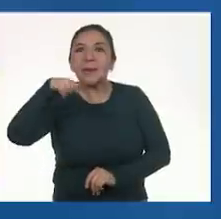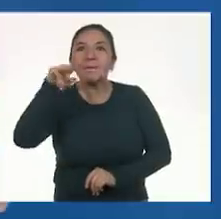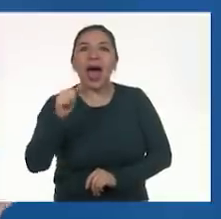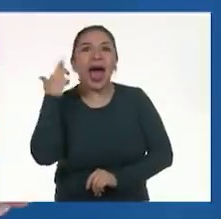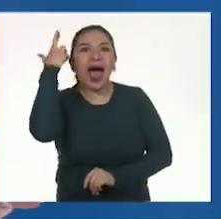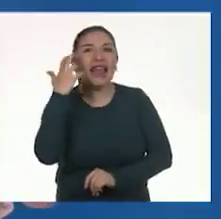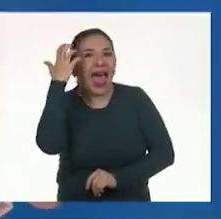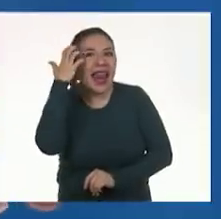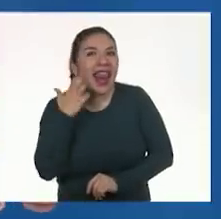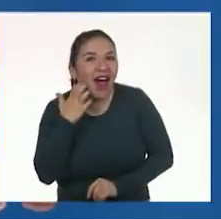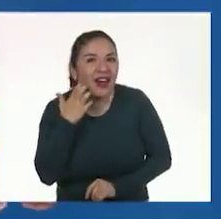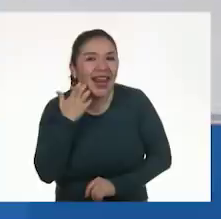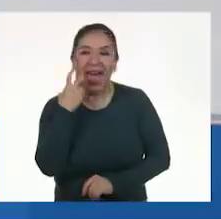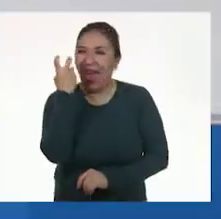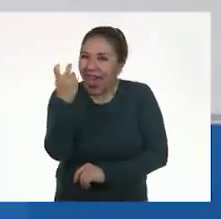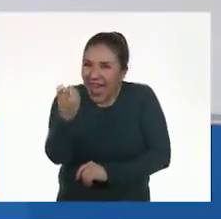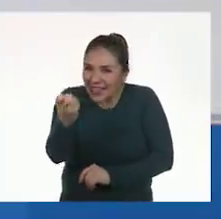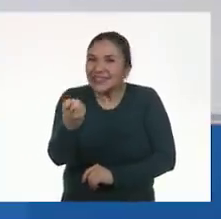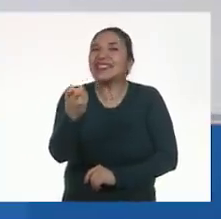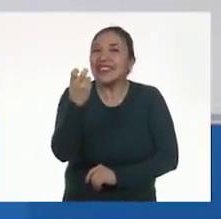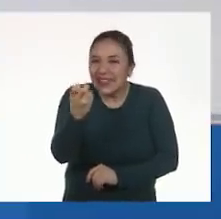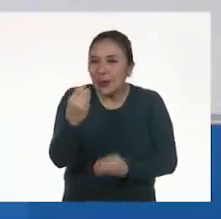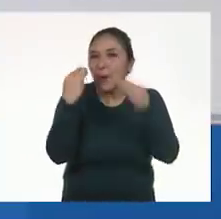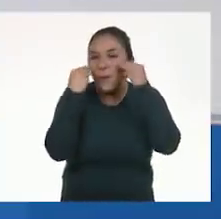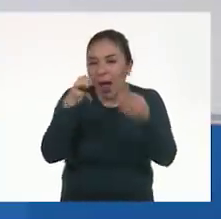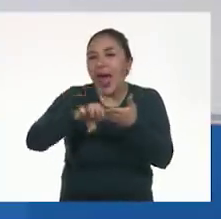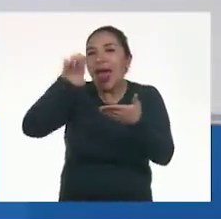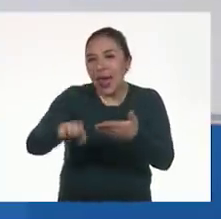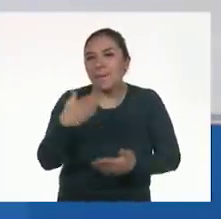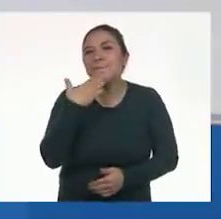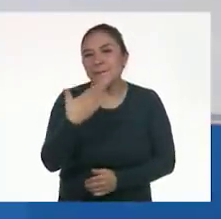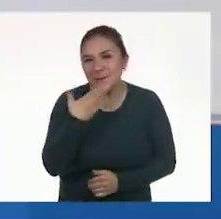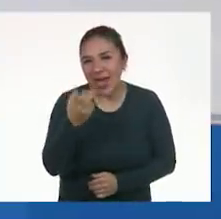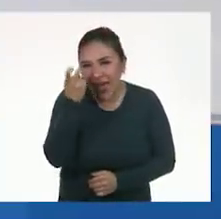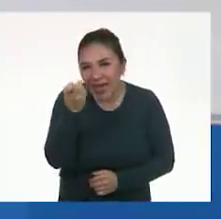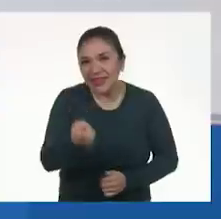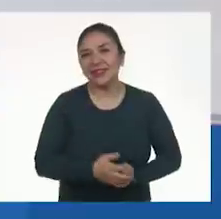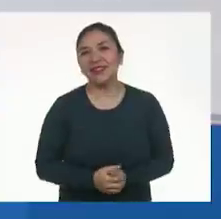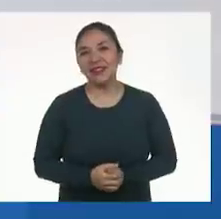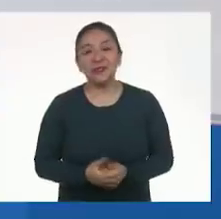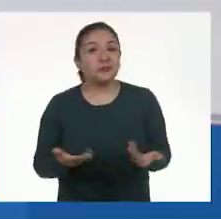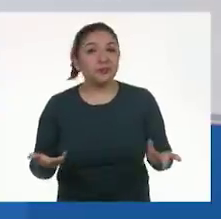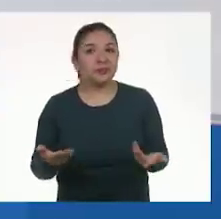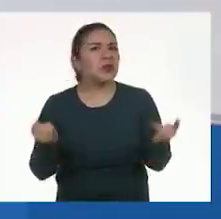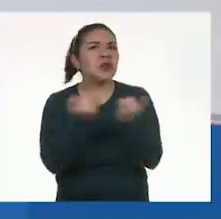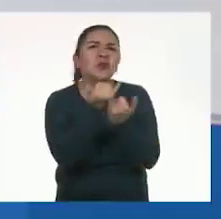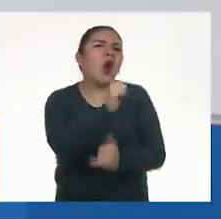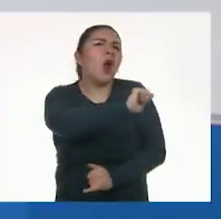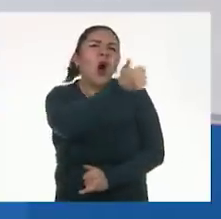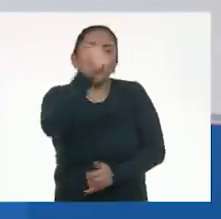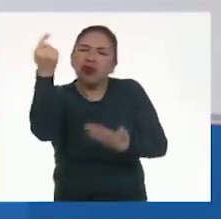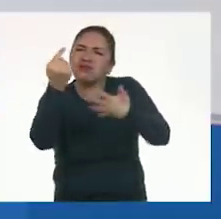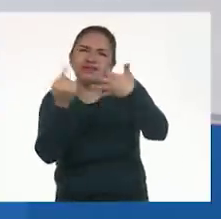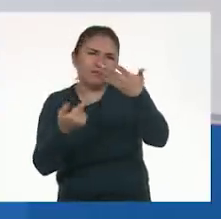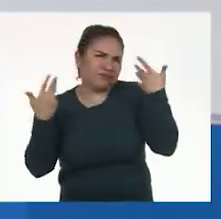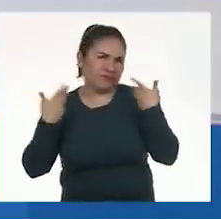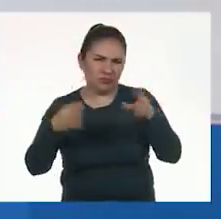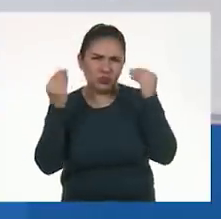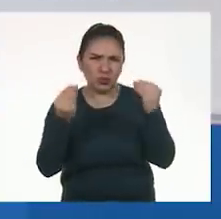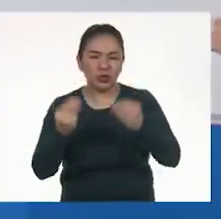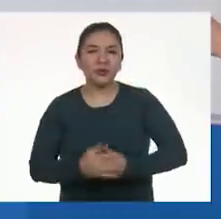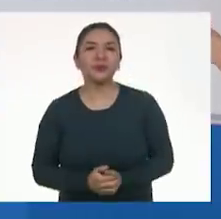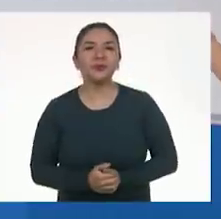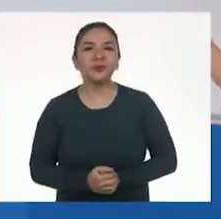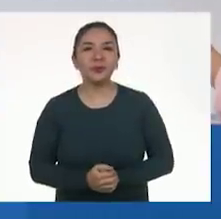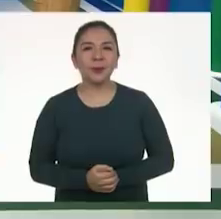claro, por supuesto. Ese podría ser un buen ejemplo, ¿no? Y como muchos otros. Ahora, vamos a quitar